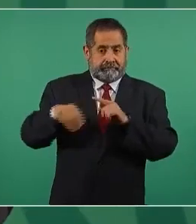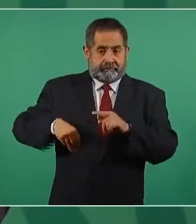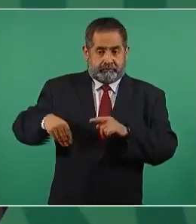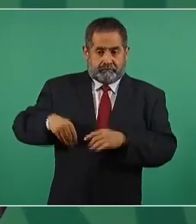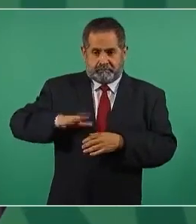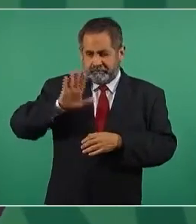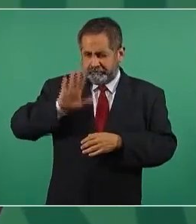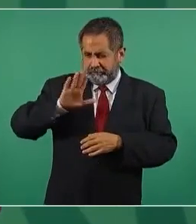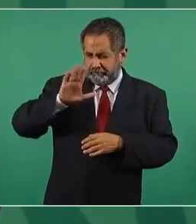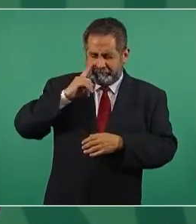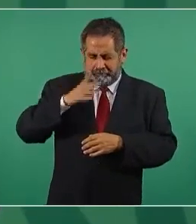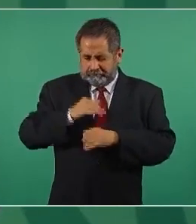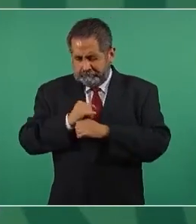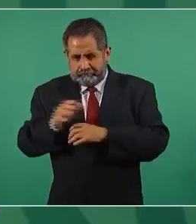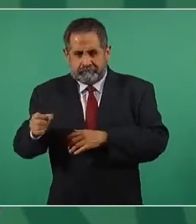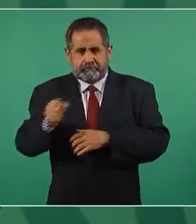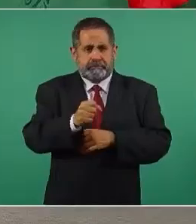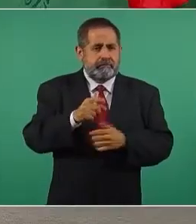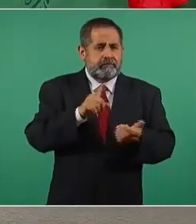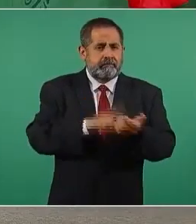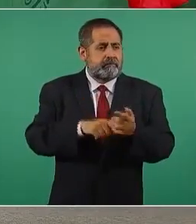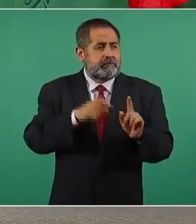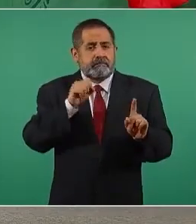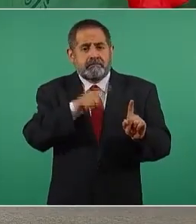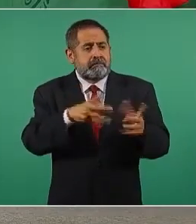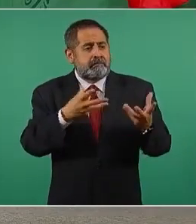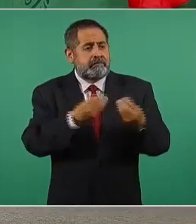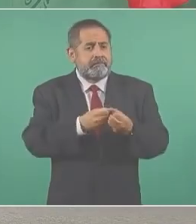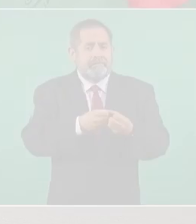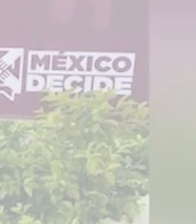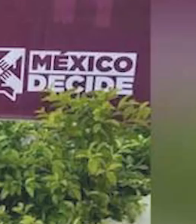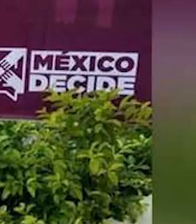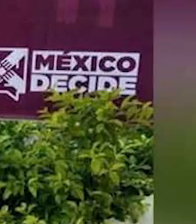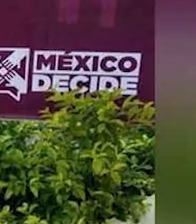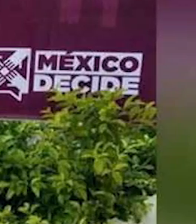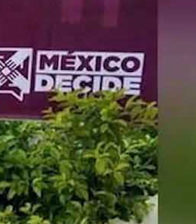a las investigaciones, era su jefe de campaña.